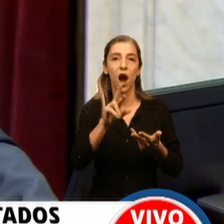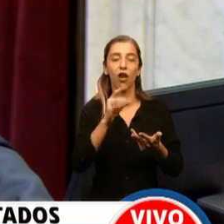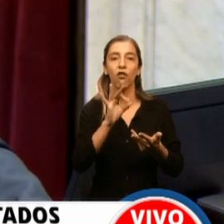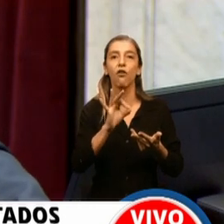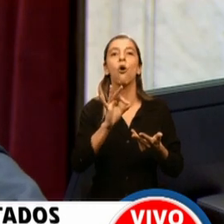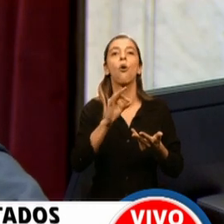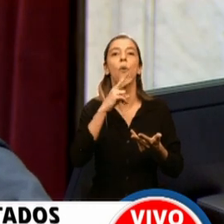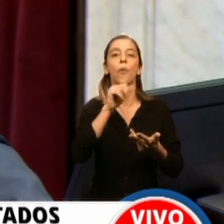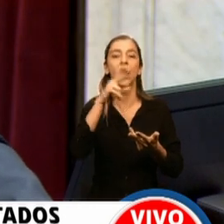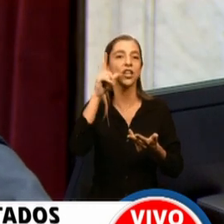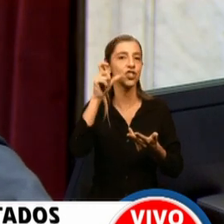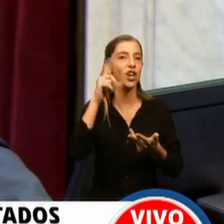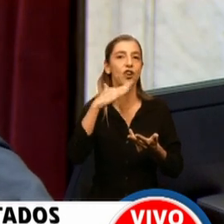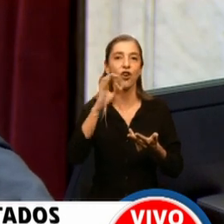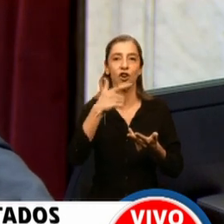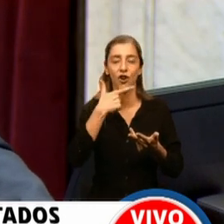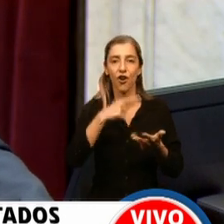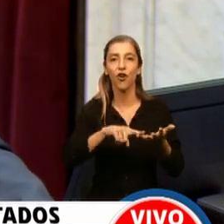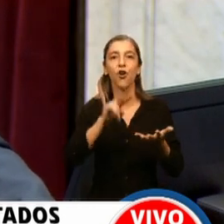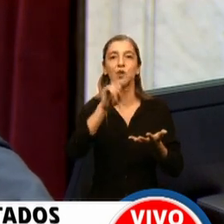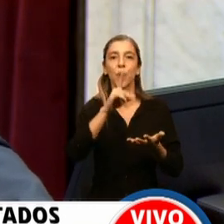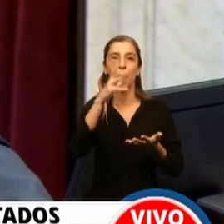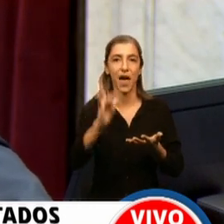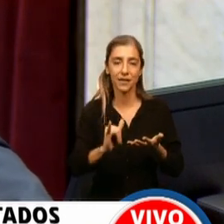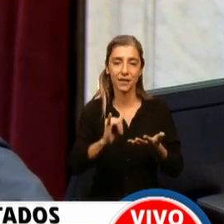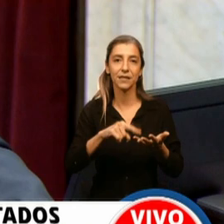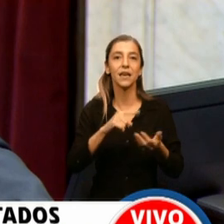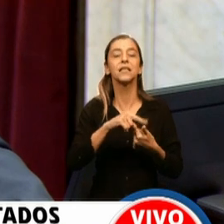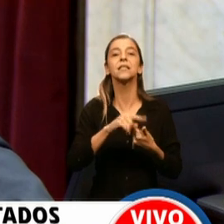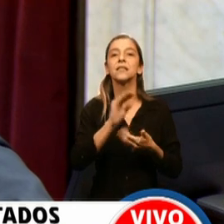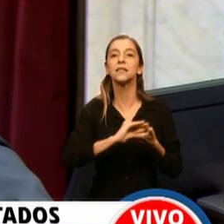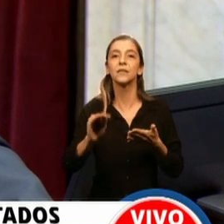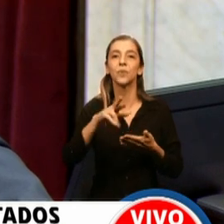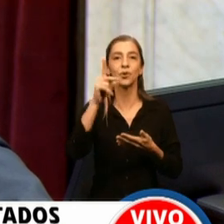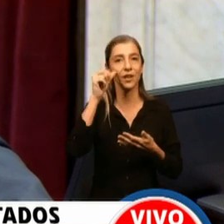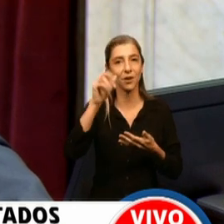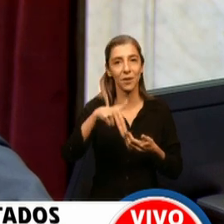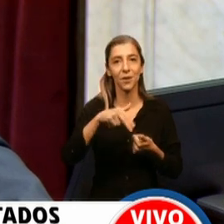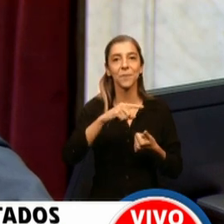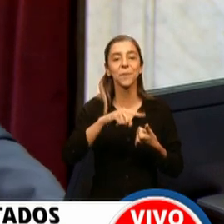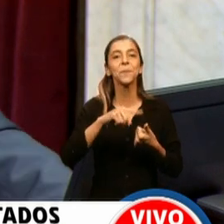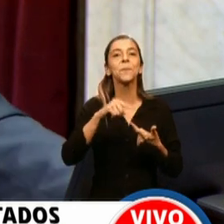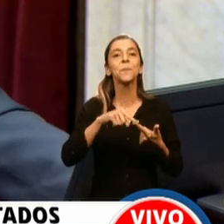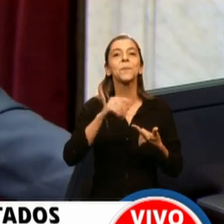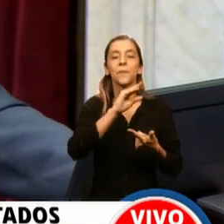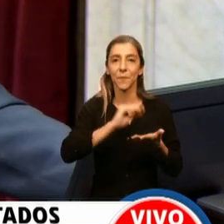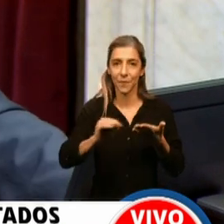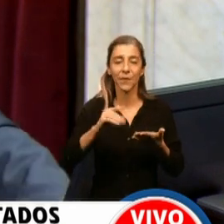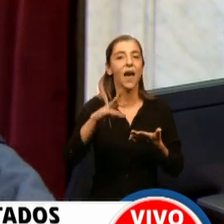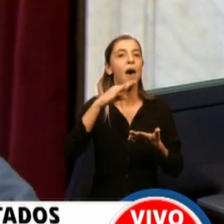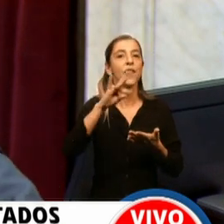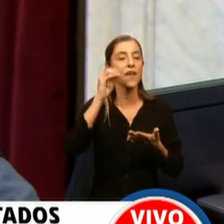vallejo fernanda diputado juan vázquez diputado verón guillermo diputada desdecían